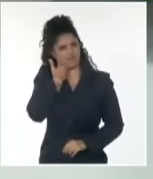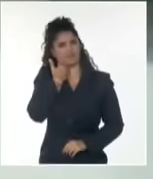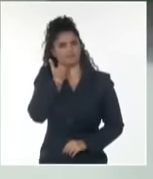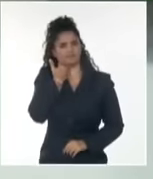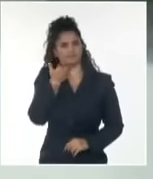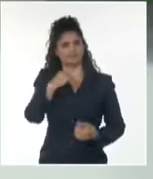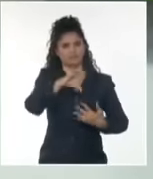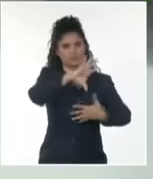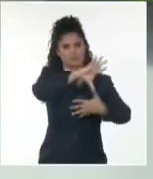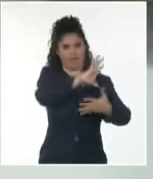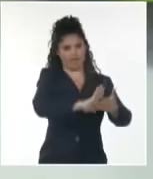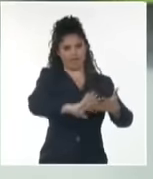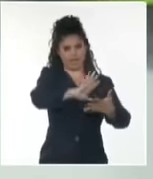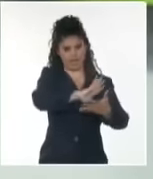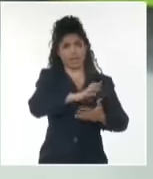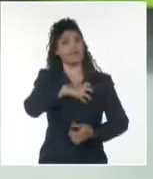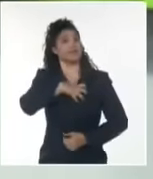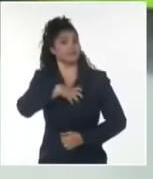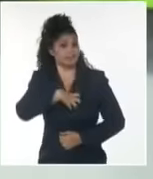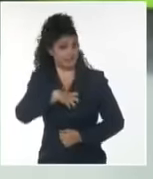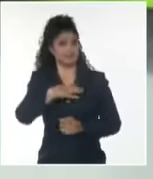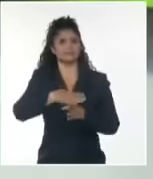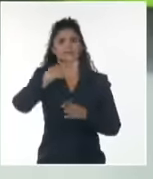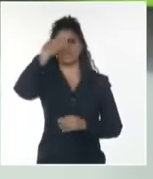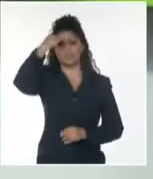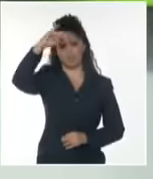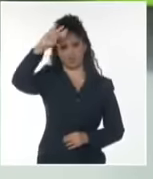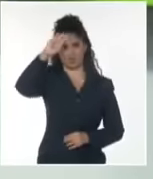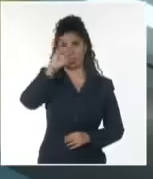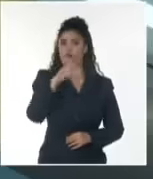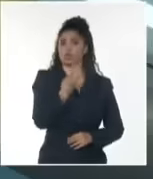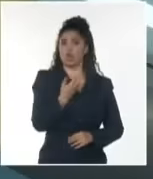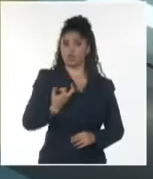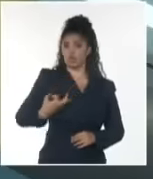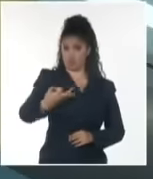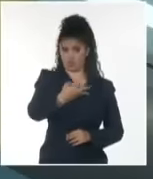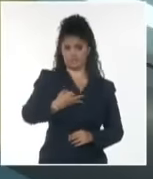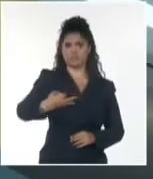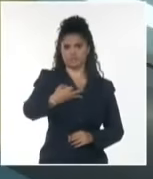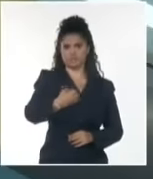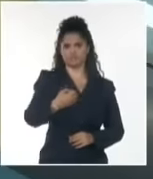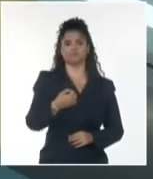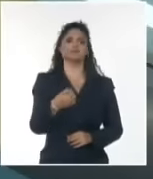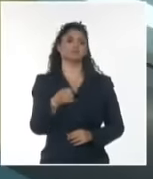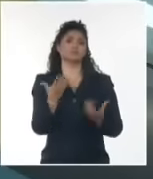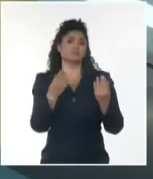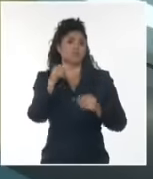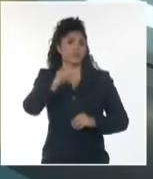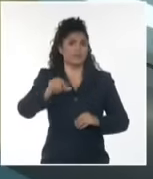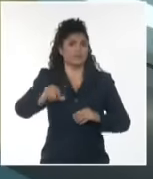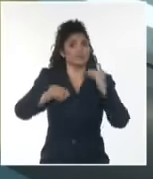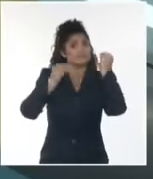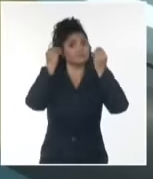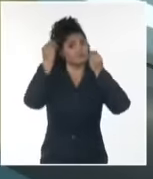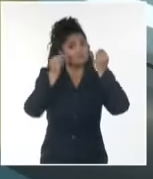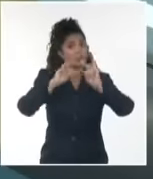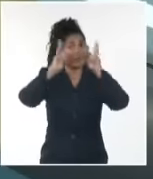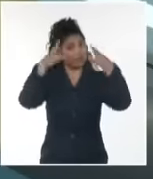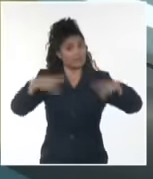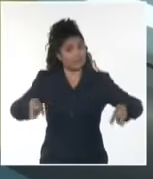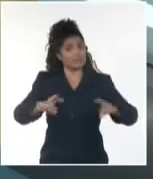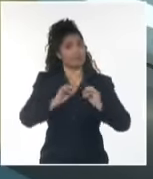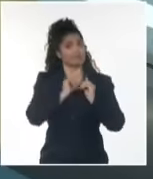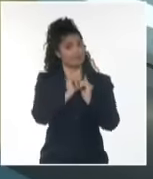de las Américas y a partir también del escenario epidemiológico que se ha visto en la provincia de Santiago de Cuba, del cual mucho se ha hablado también en las redes sociales, nos ha